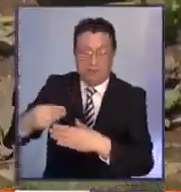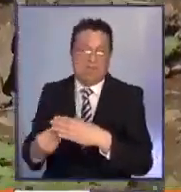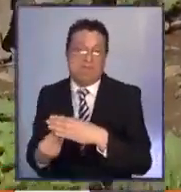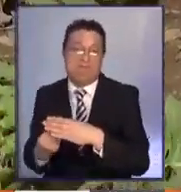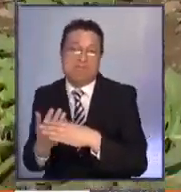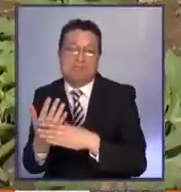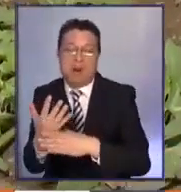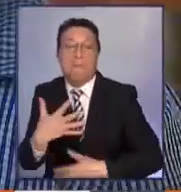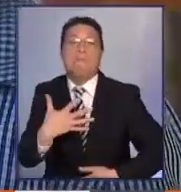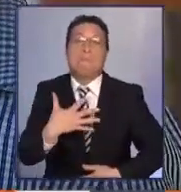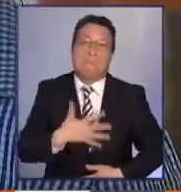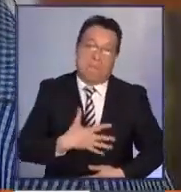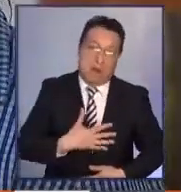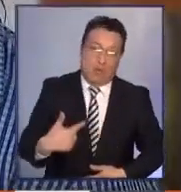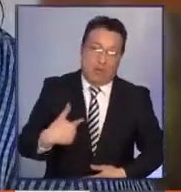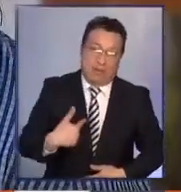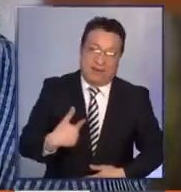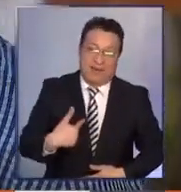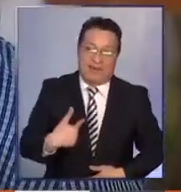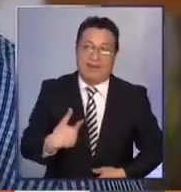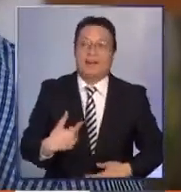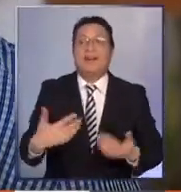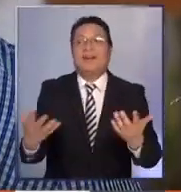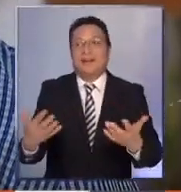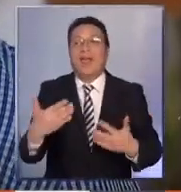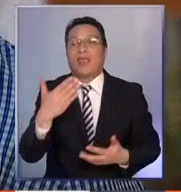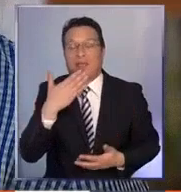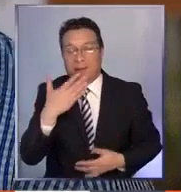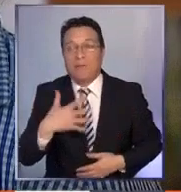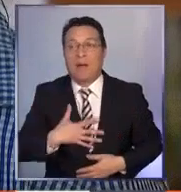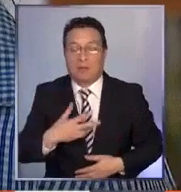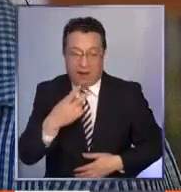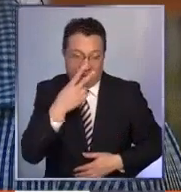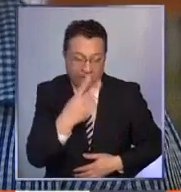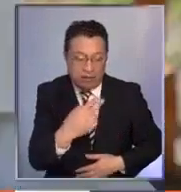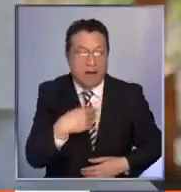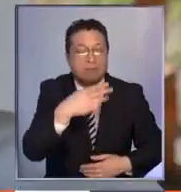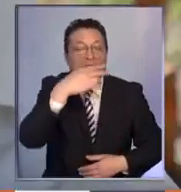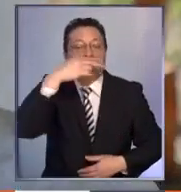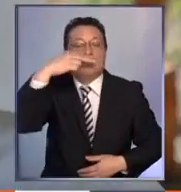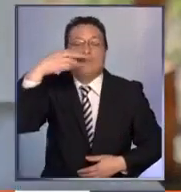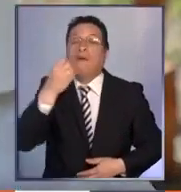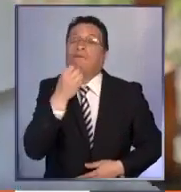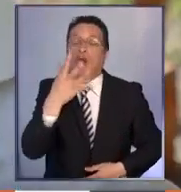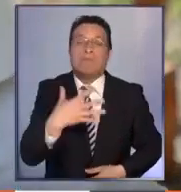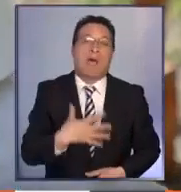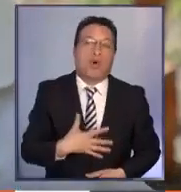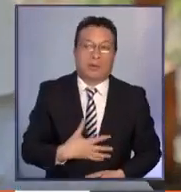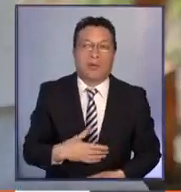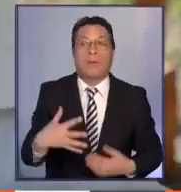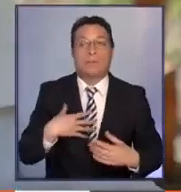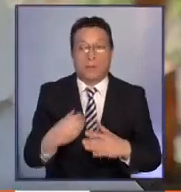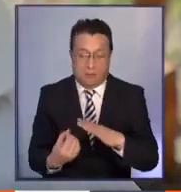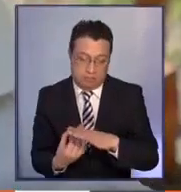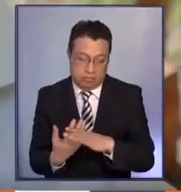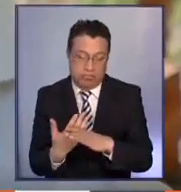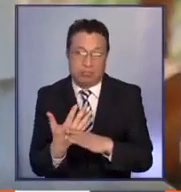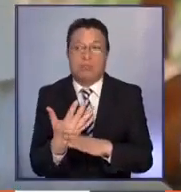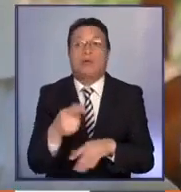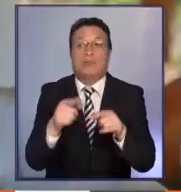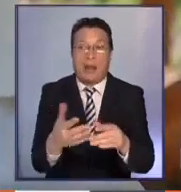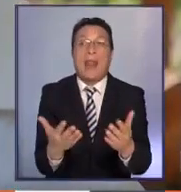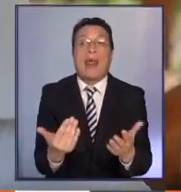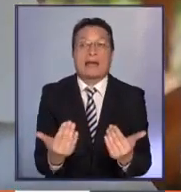plantas y también me gusta verlas y oler las flores. Para que crezcan las plantas